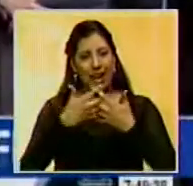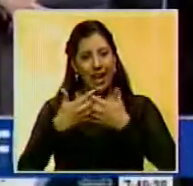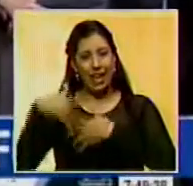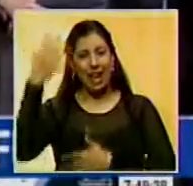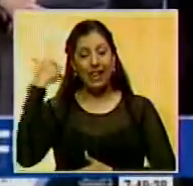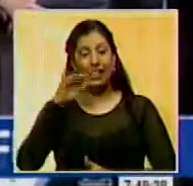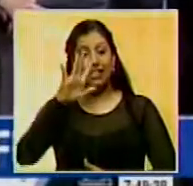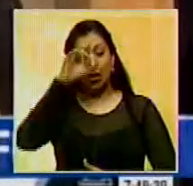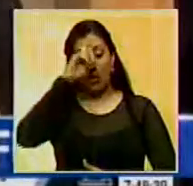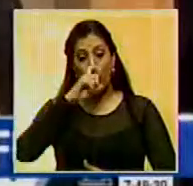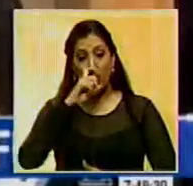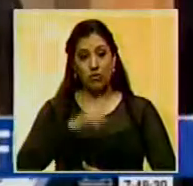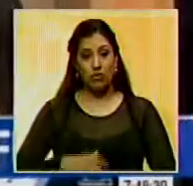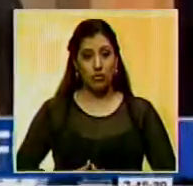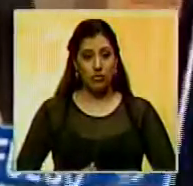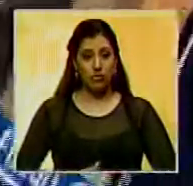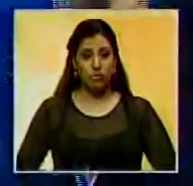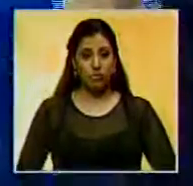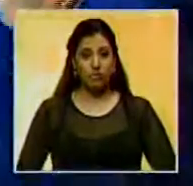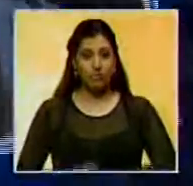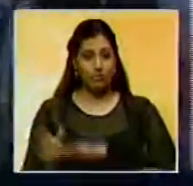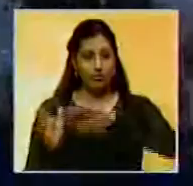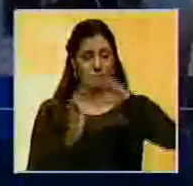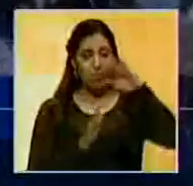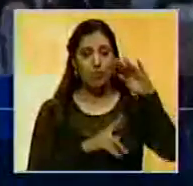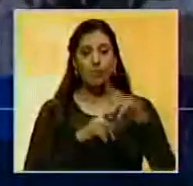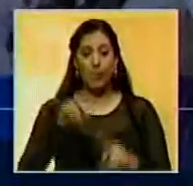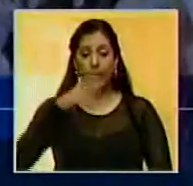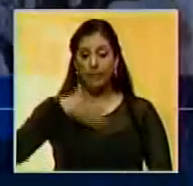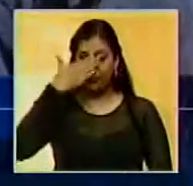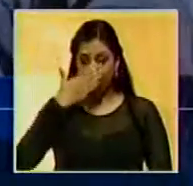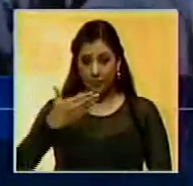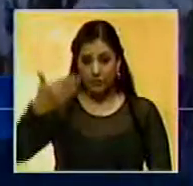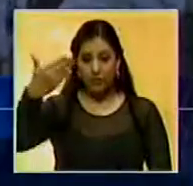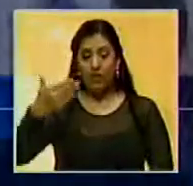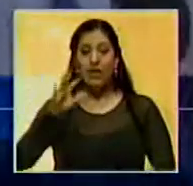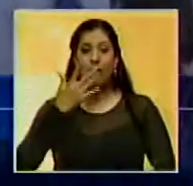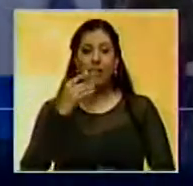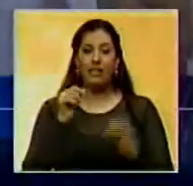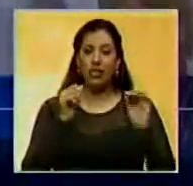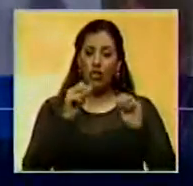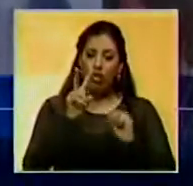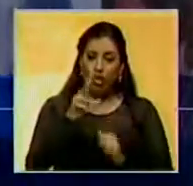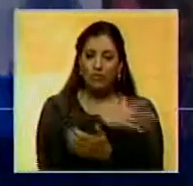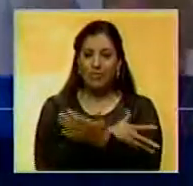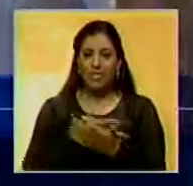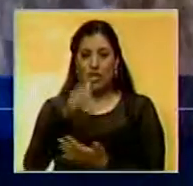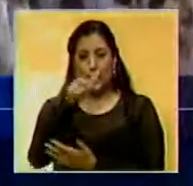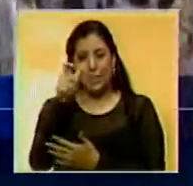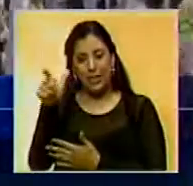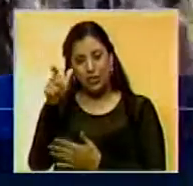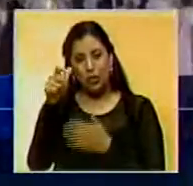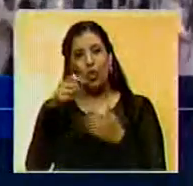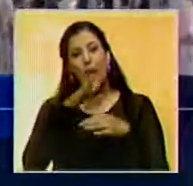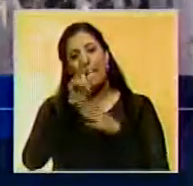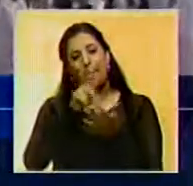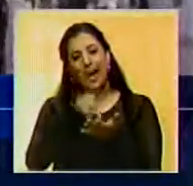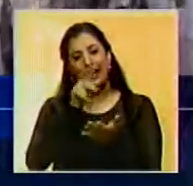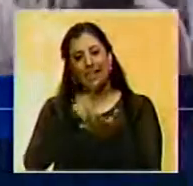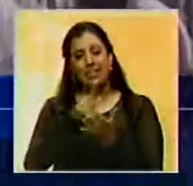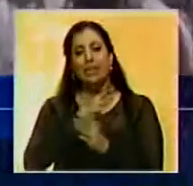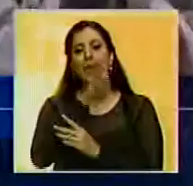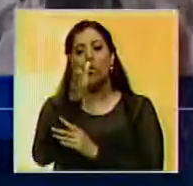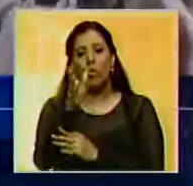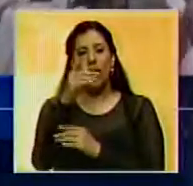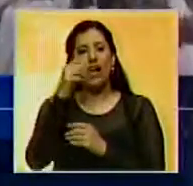hace 5 años. En Arabia Saudita, cerca de 2 millones de musulmanes participaron en el